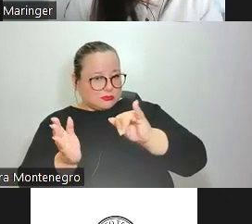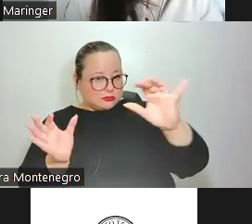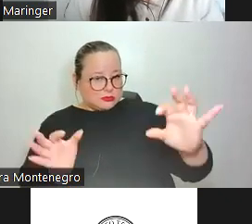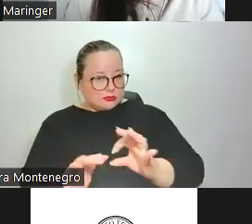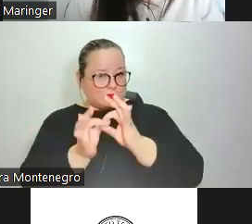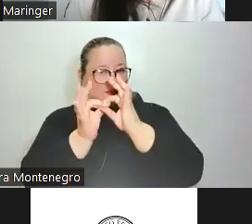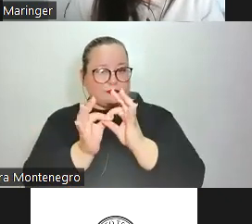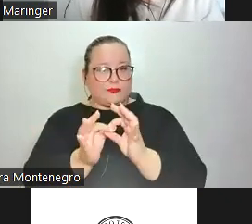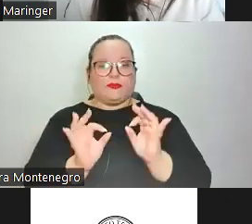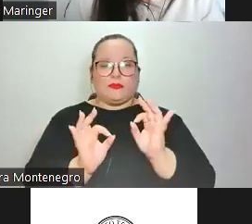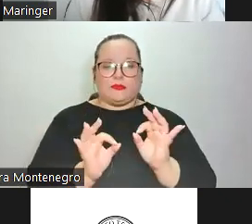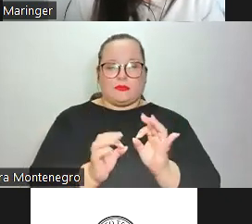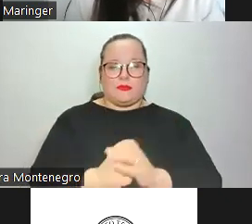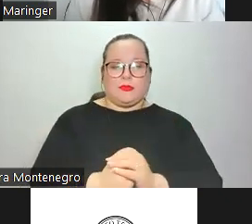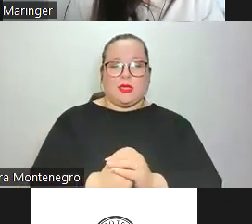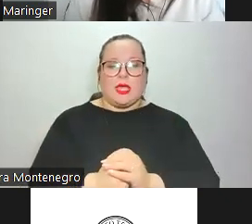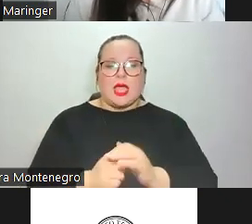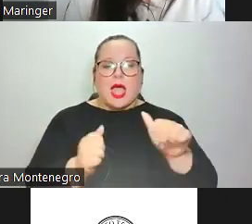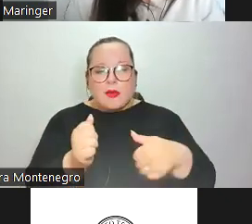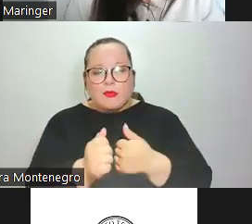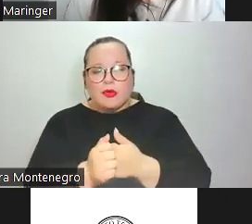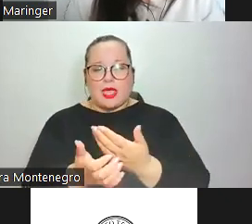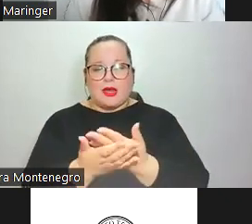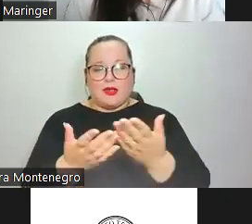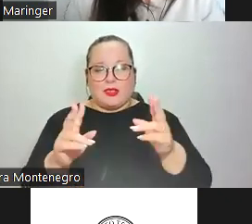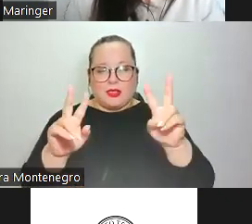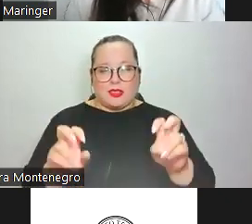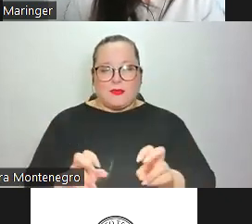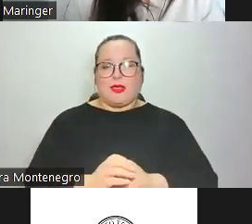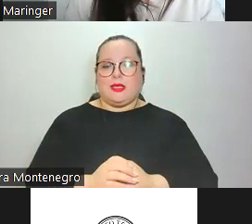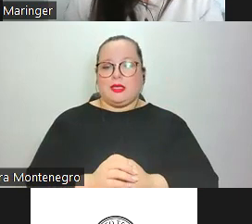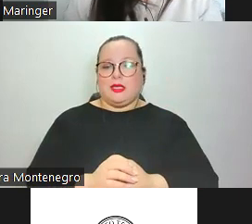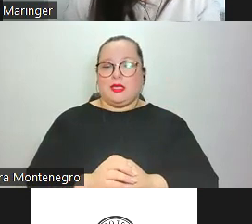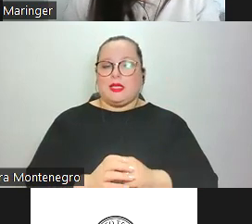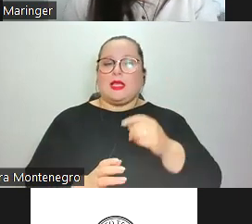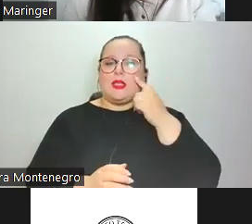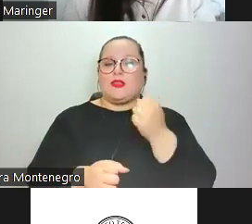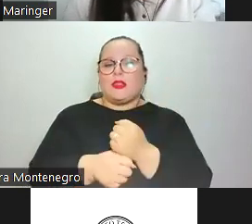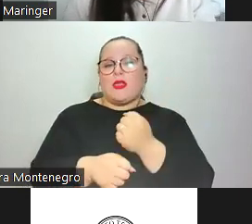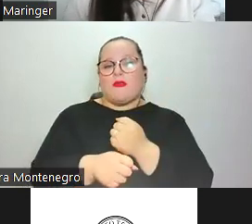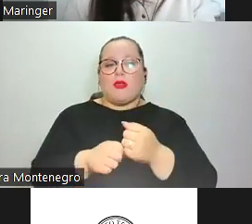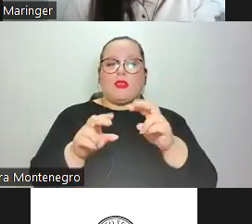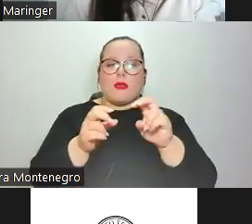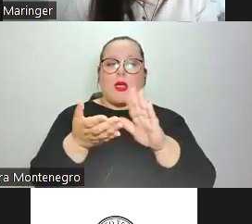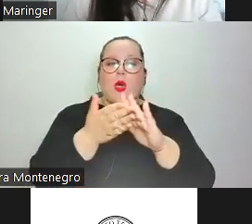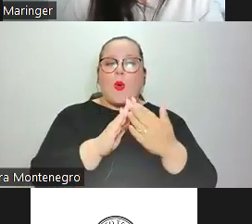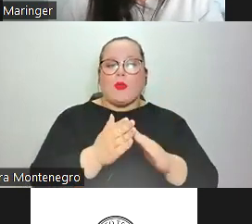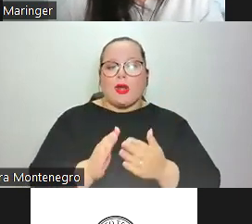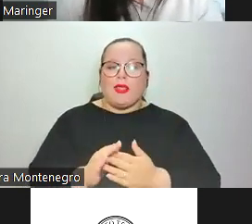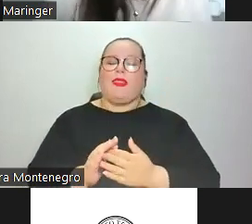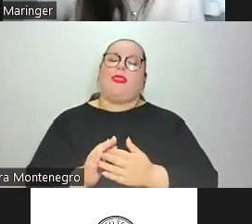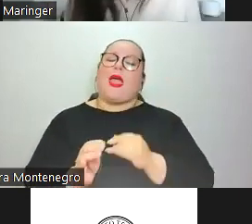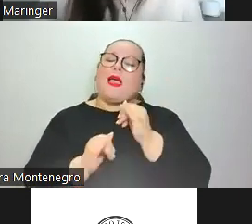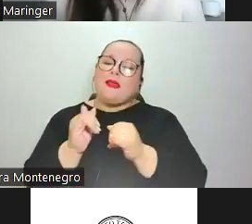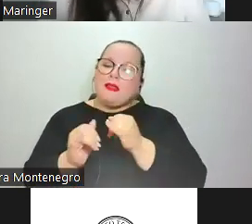trabajo ideal, ¿sí? Y apoyarlos en ese camino. Lidero la Fundación Comunidad Networking y Paola, mi frase preferida